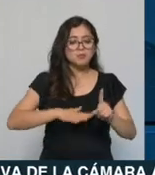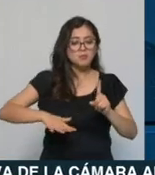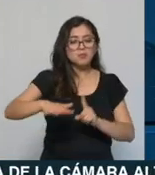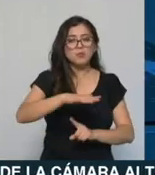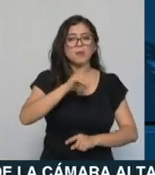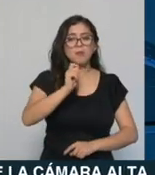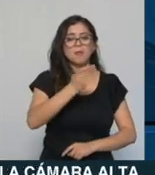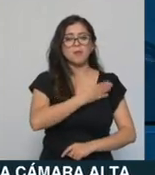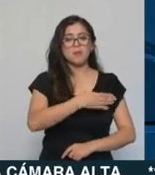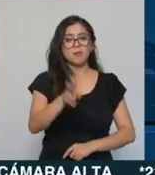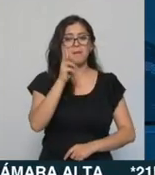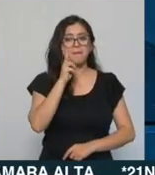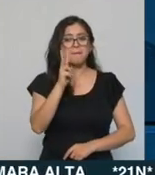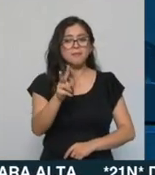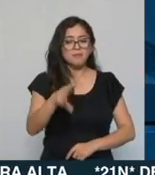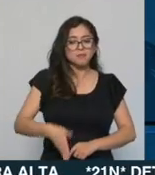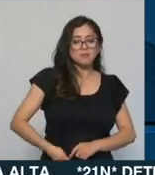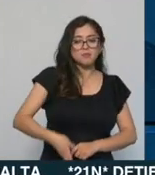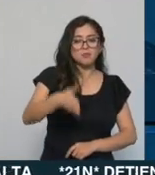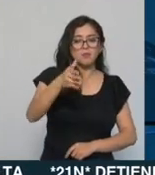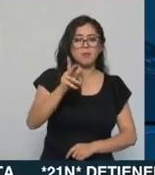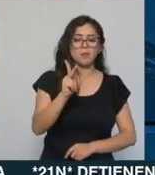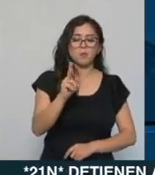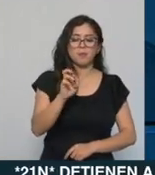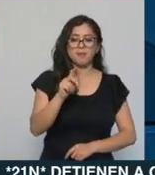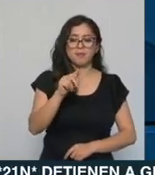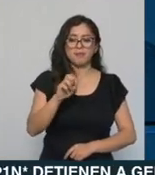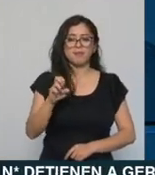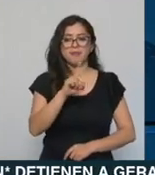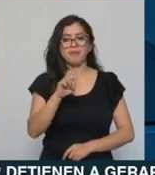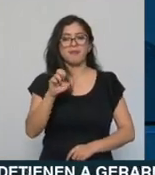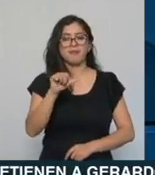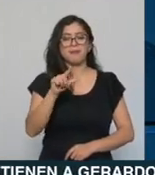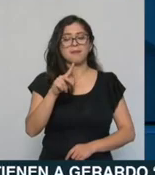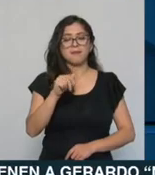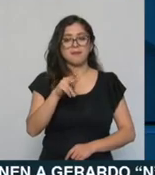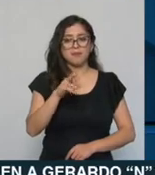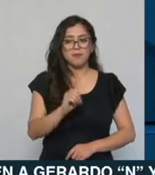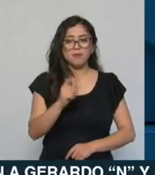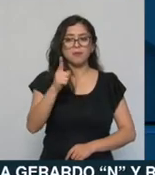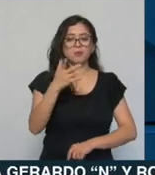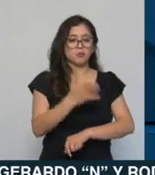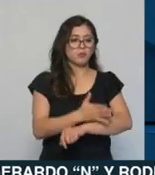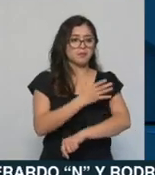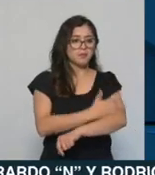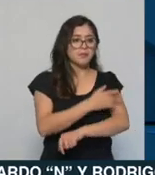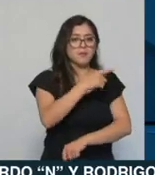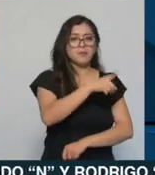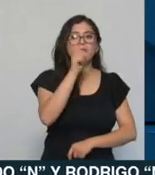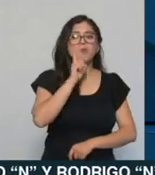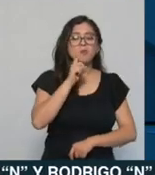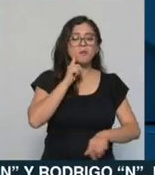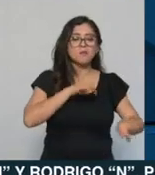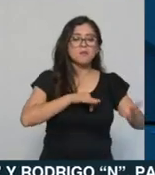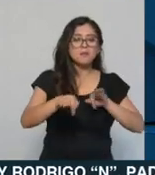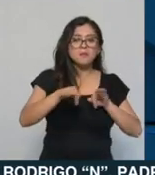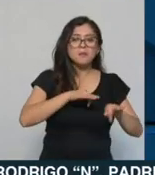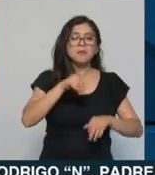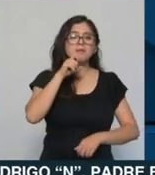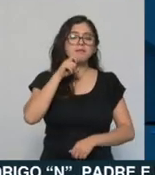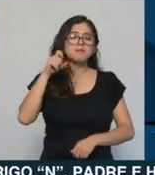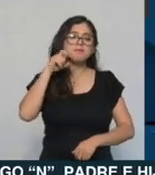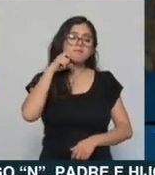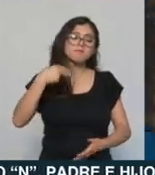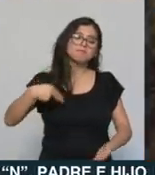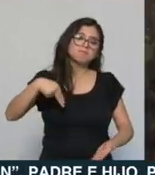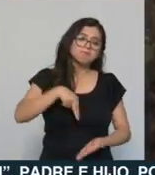Buenavista, en la avenida Puente de Alvarado. Una compañera de ella era trabajadora sexual, estaba ejerciendo el trabajo sexual,